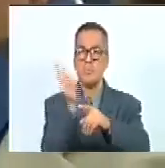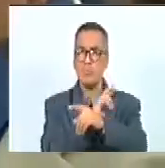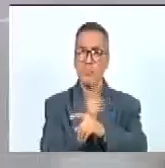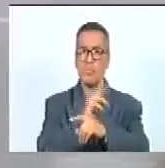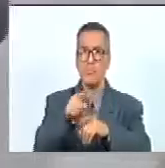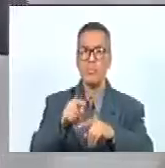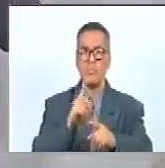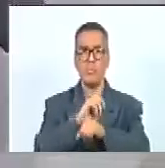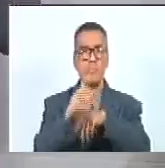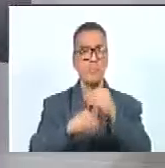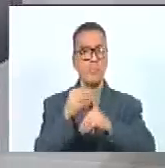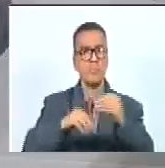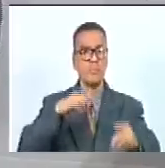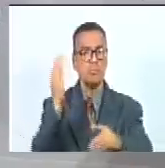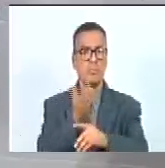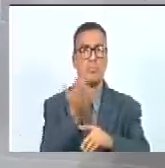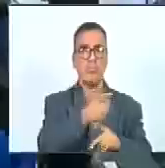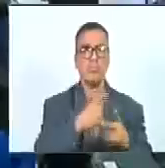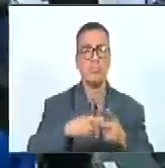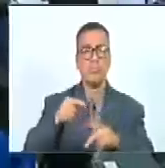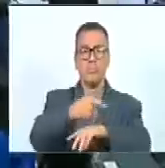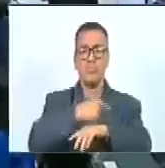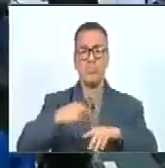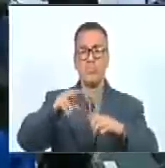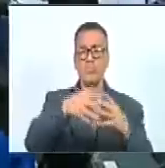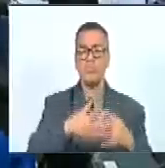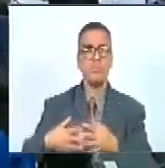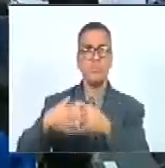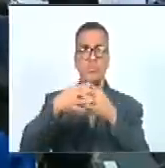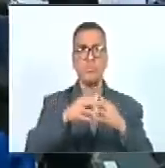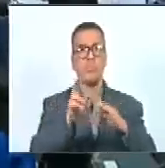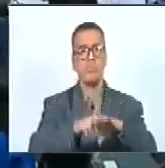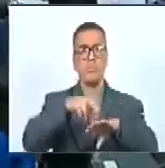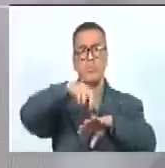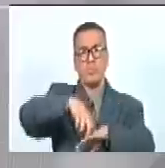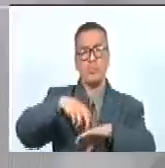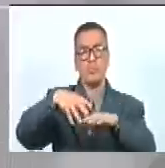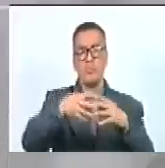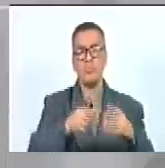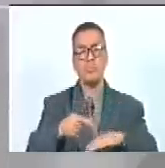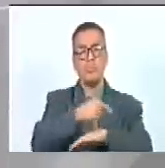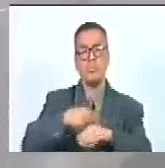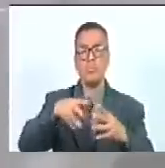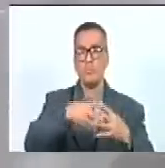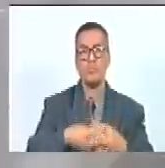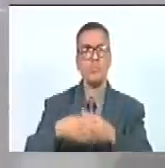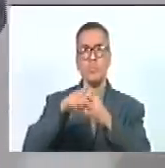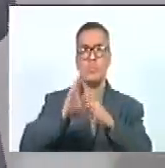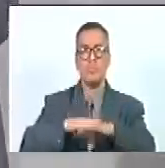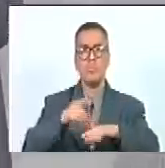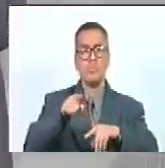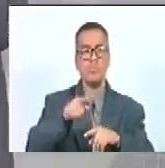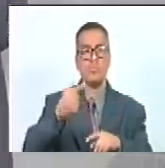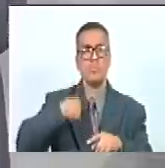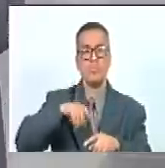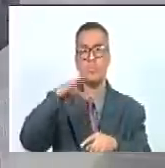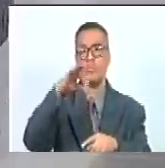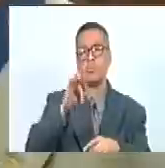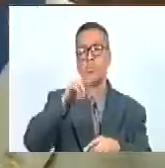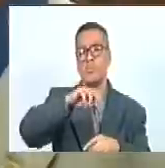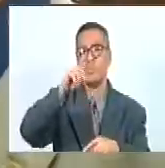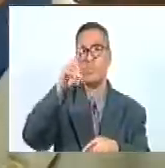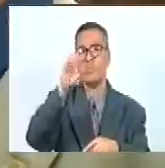rápidamente se convirtieron en lacayos de los gobiernos norteamericanos. Y es por eso que Fernando Soto